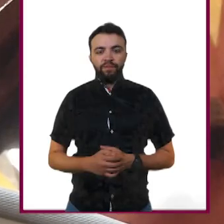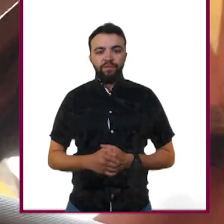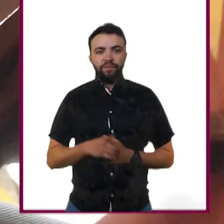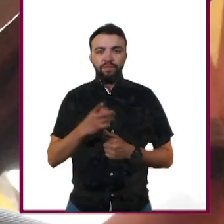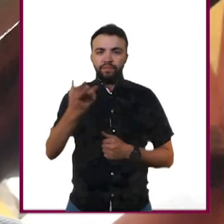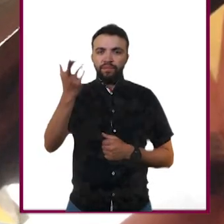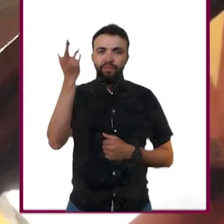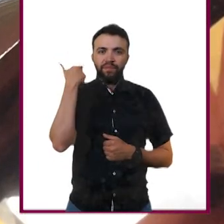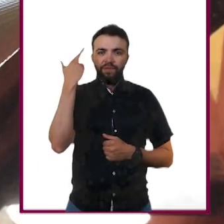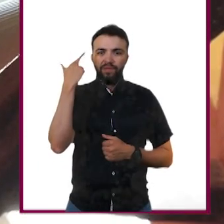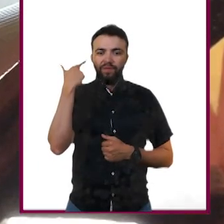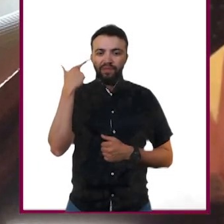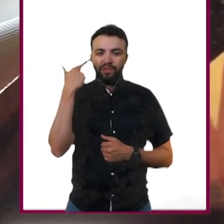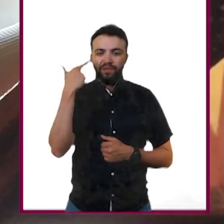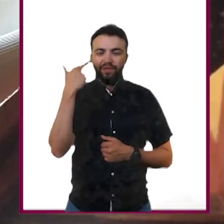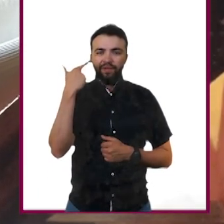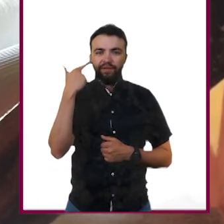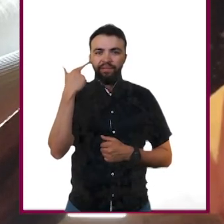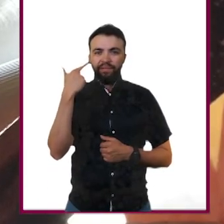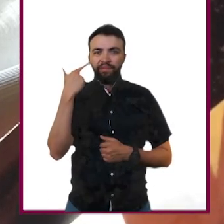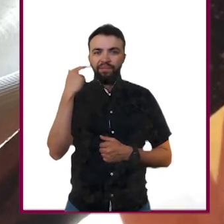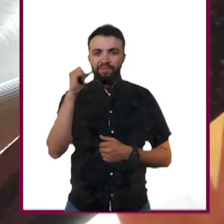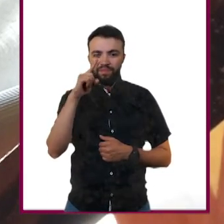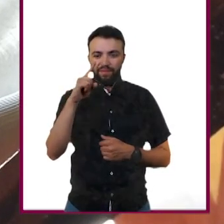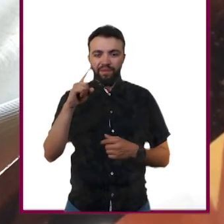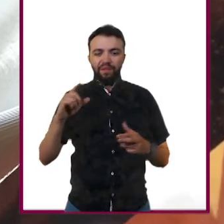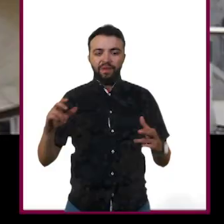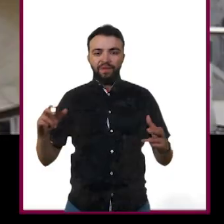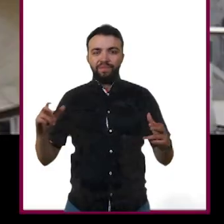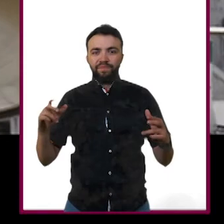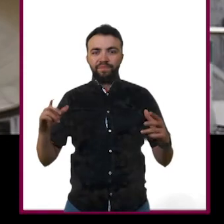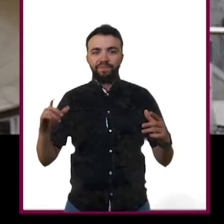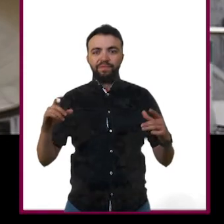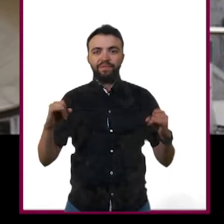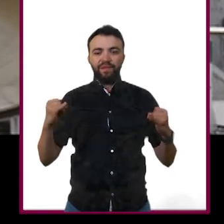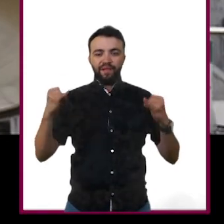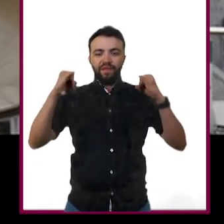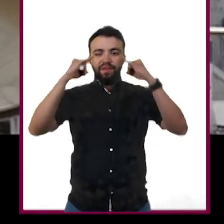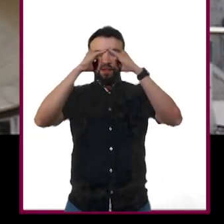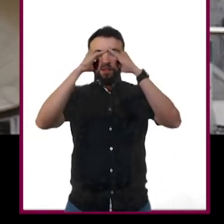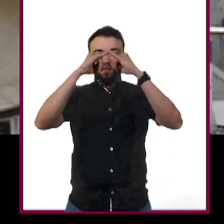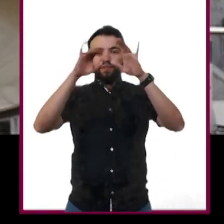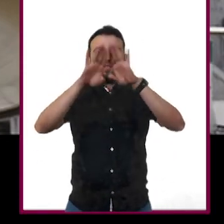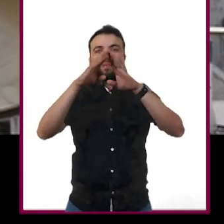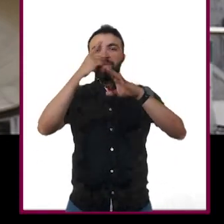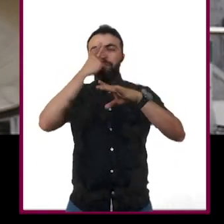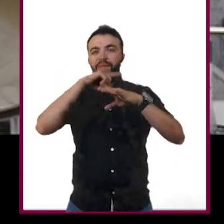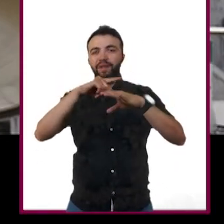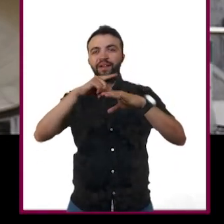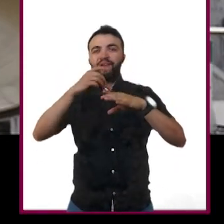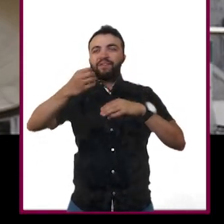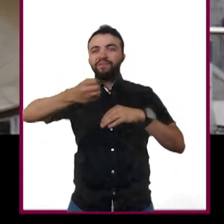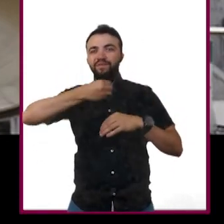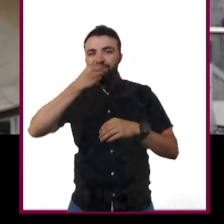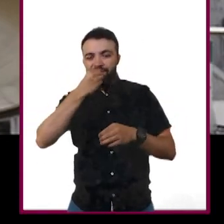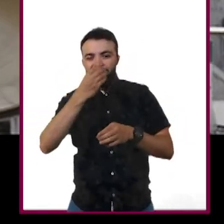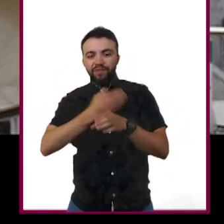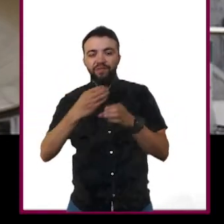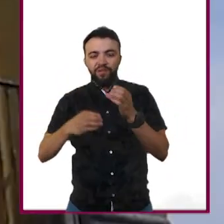El sonido de las campanas de las iglesias ha servido durante siglos para llamar a los fieles a la oración, así como para